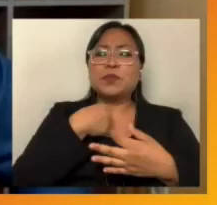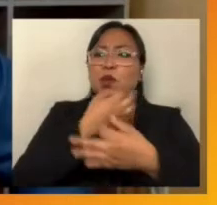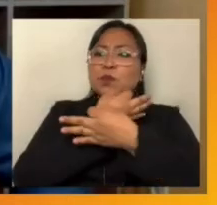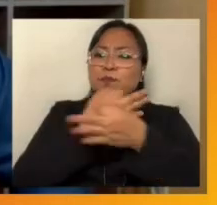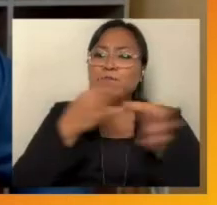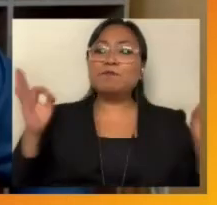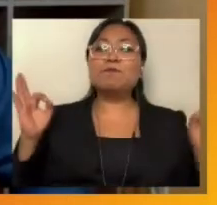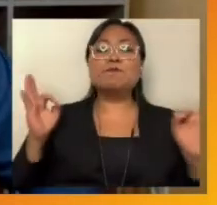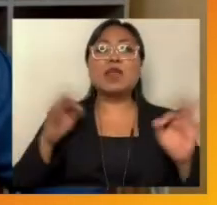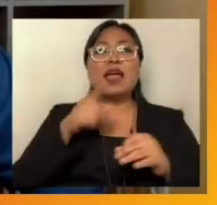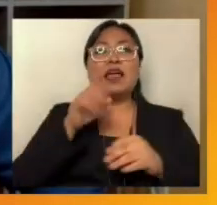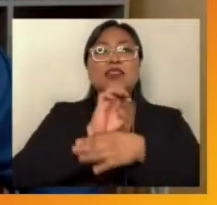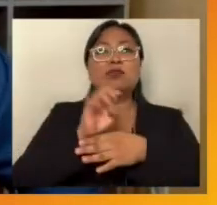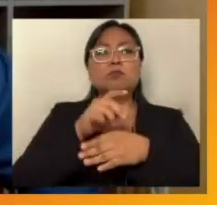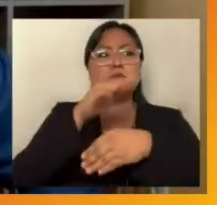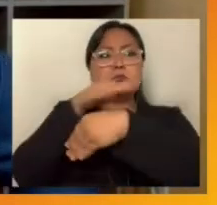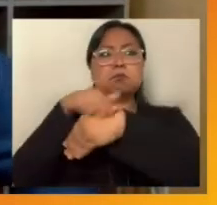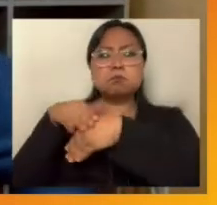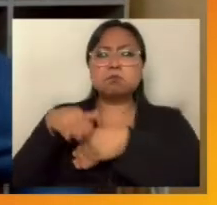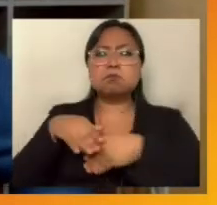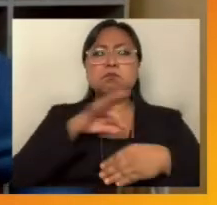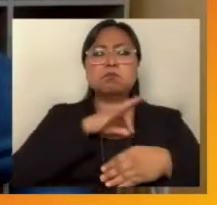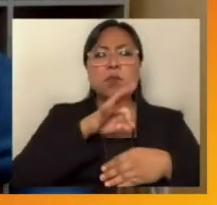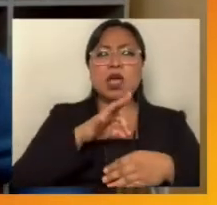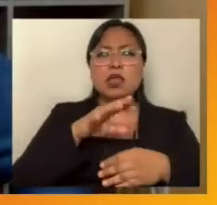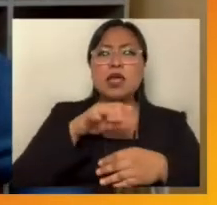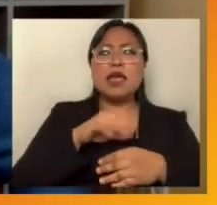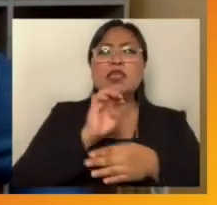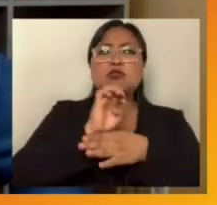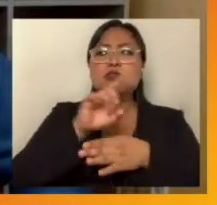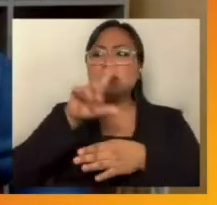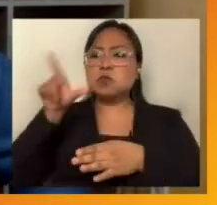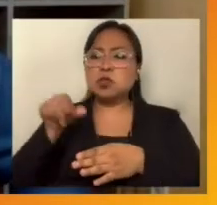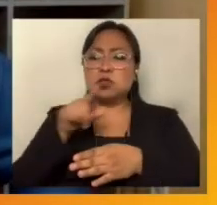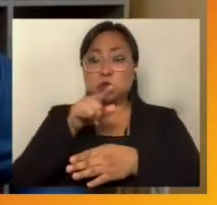publicación y después has comprado?